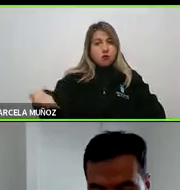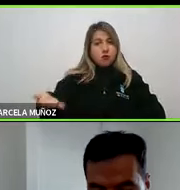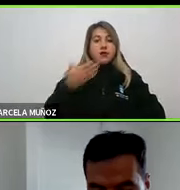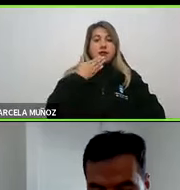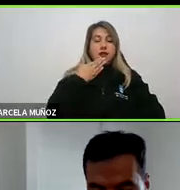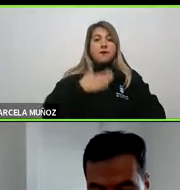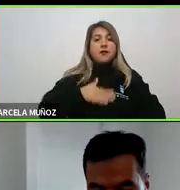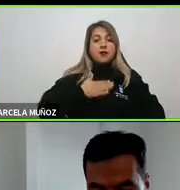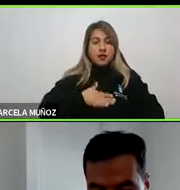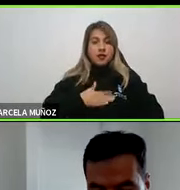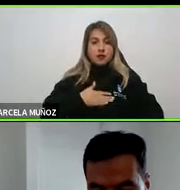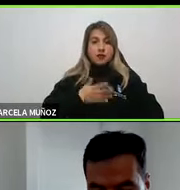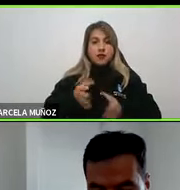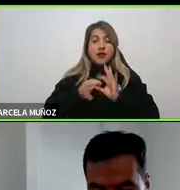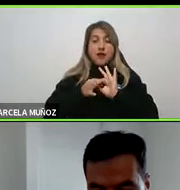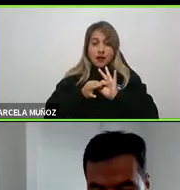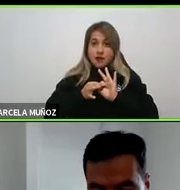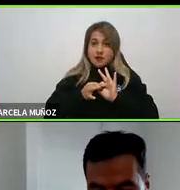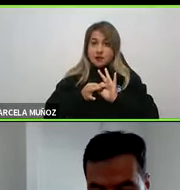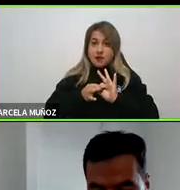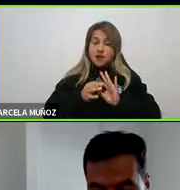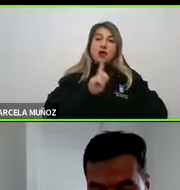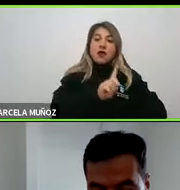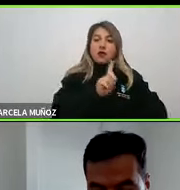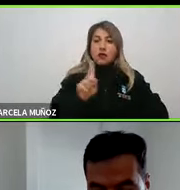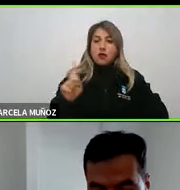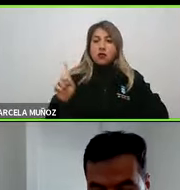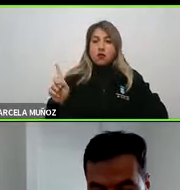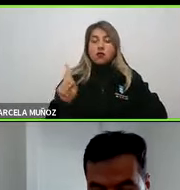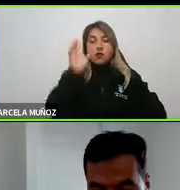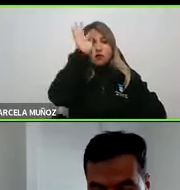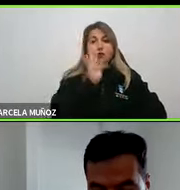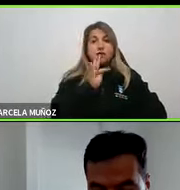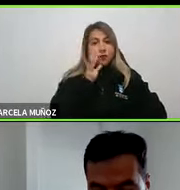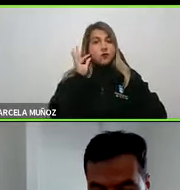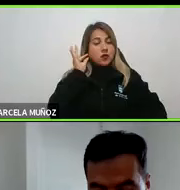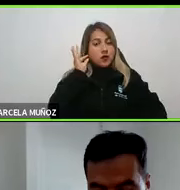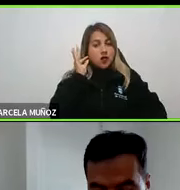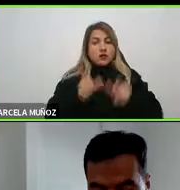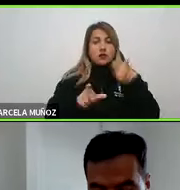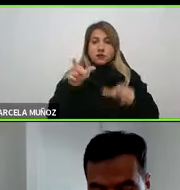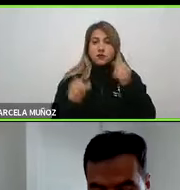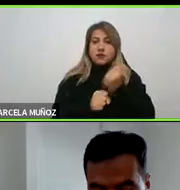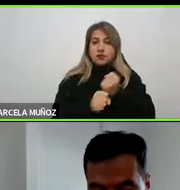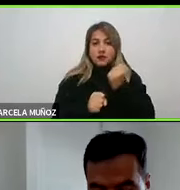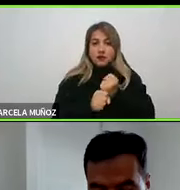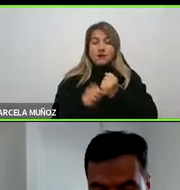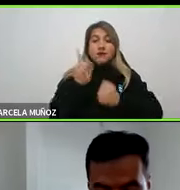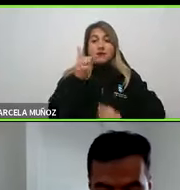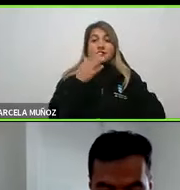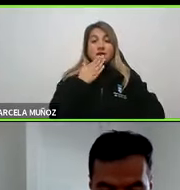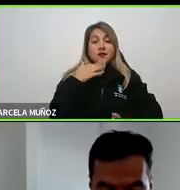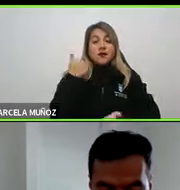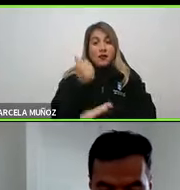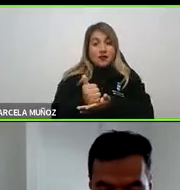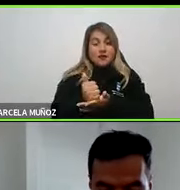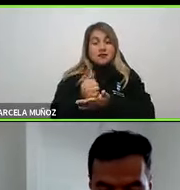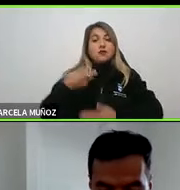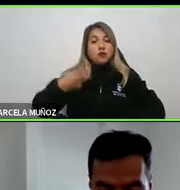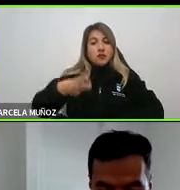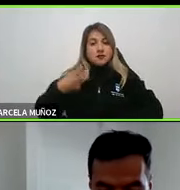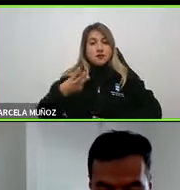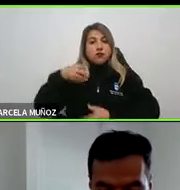quiero agradecer a cada uno de los funcionarios, las funcionarias, los trabajadores que inclusive alcaldesas están desde el municipio